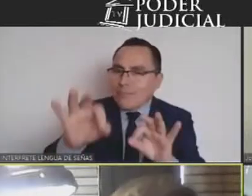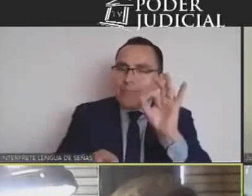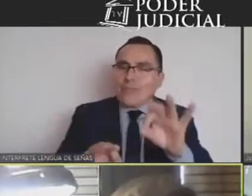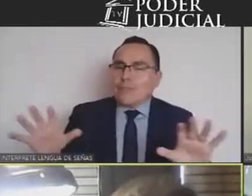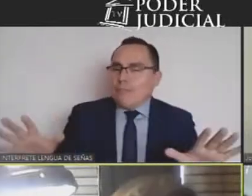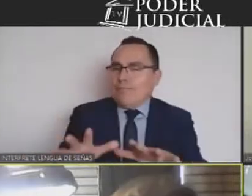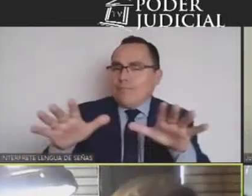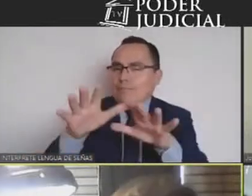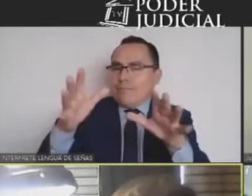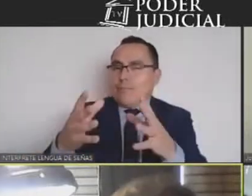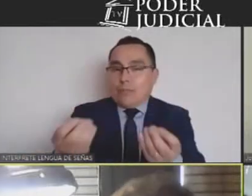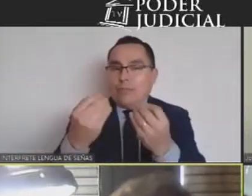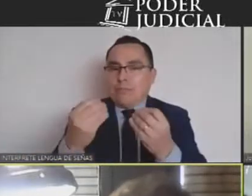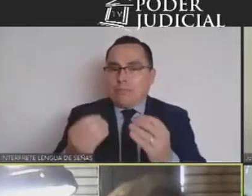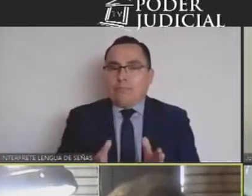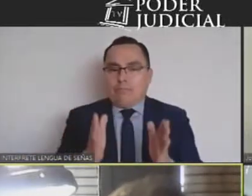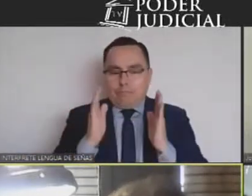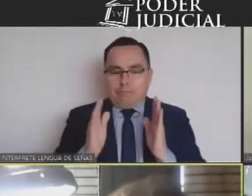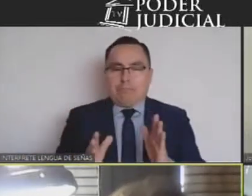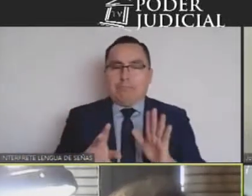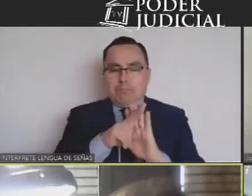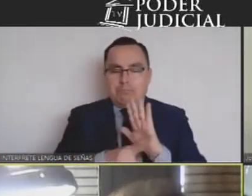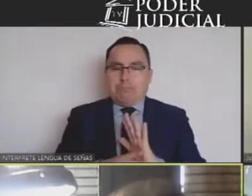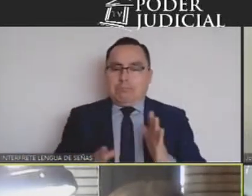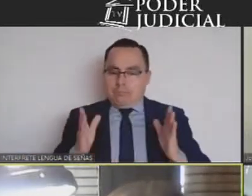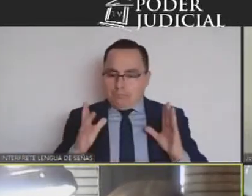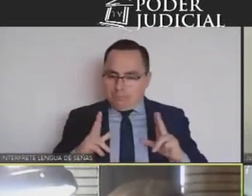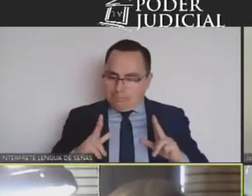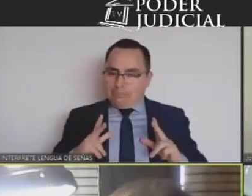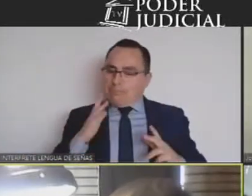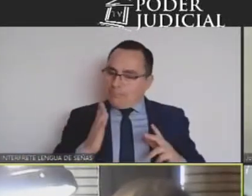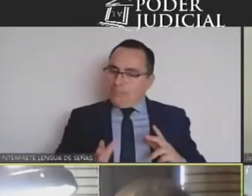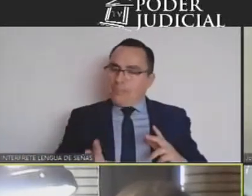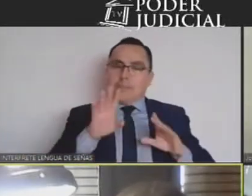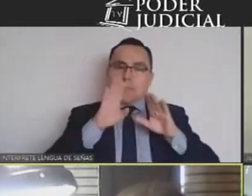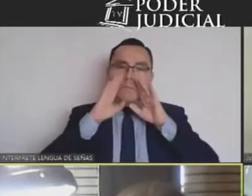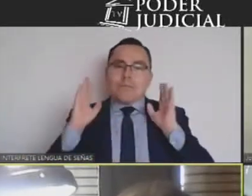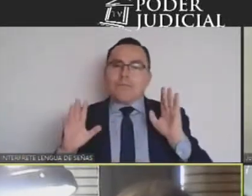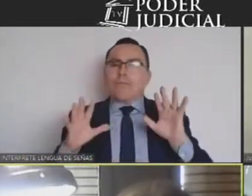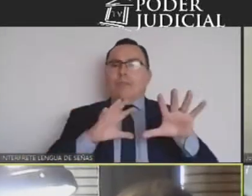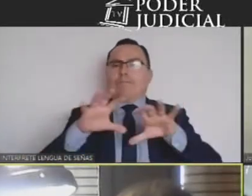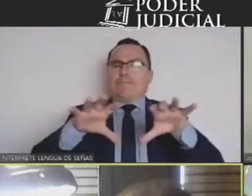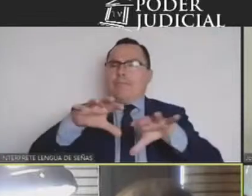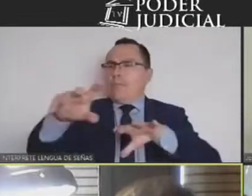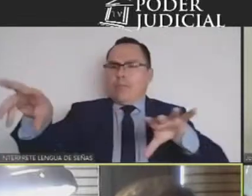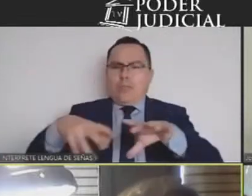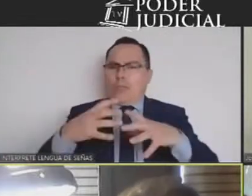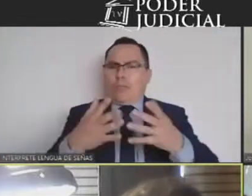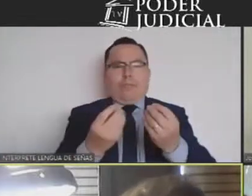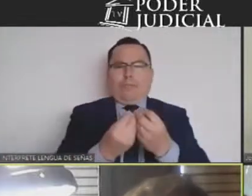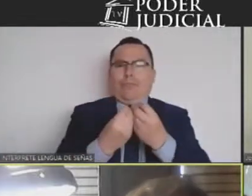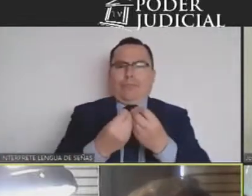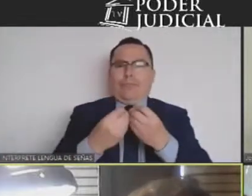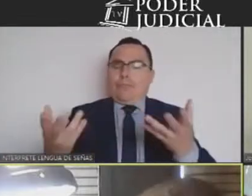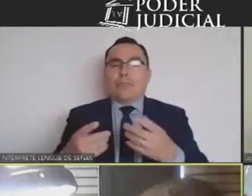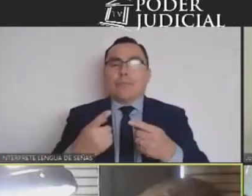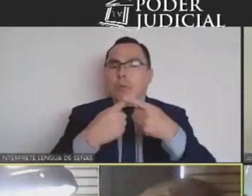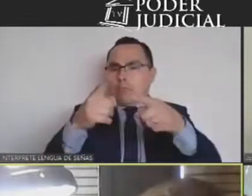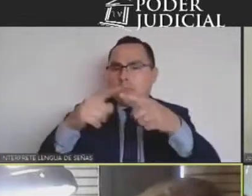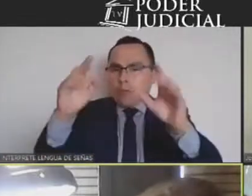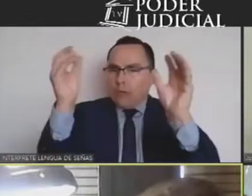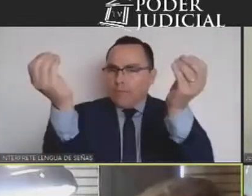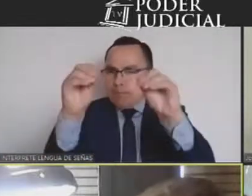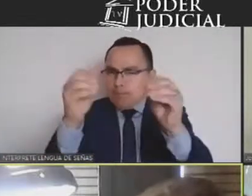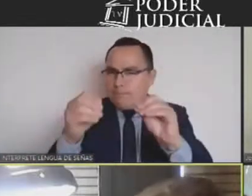buenas prácticas, ¿ya? Hay muchas maneras de eso, ¿ya? Las formas mismas se pueden discutir, qué sé yo, pero